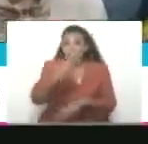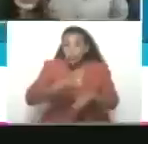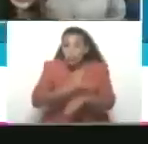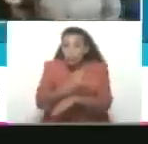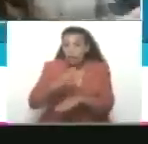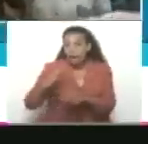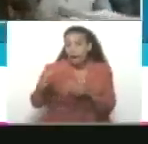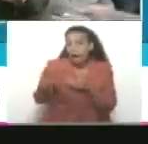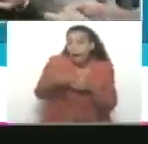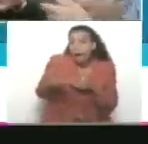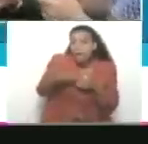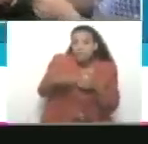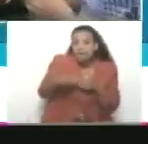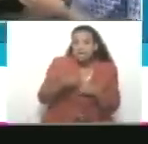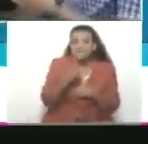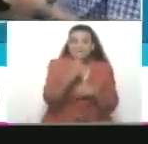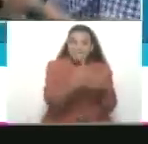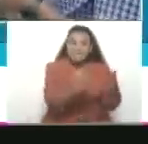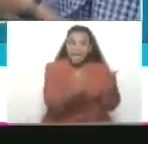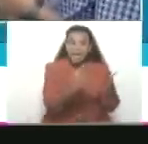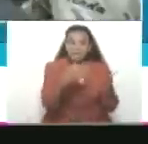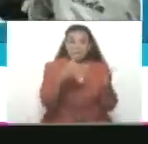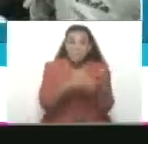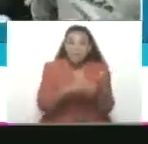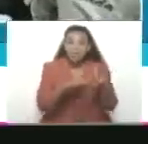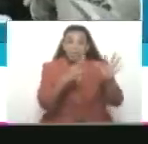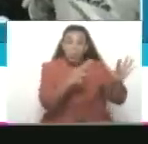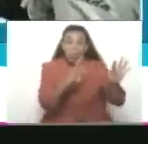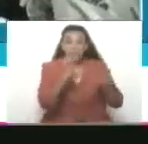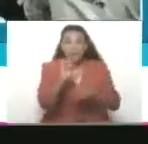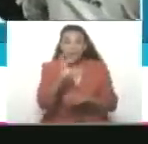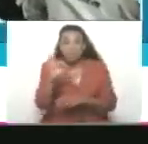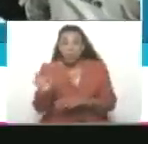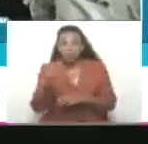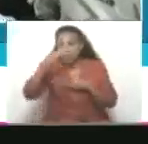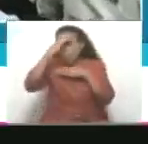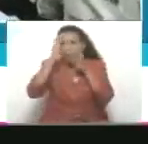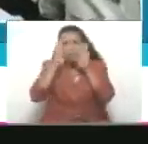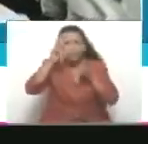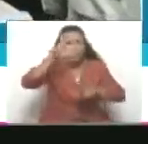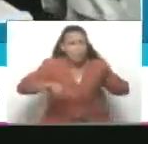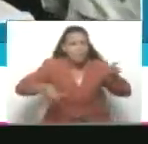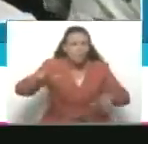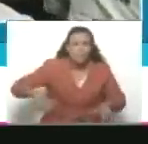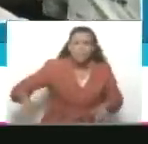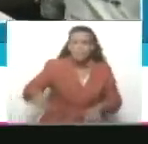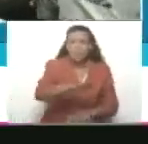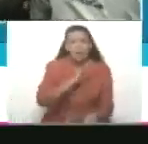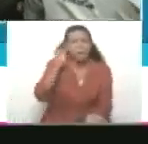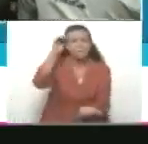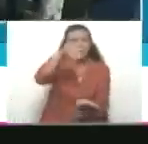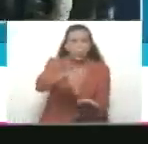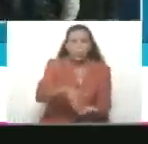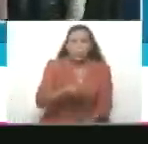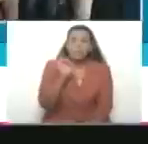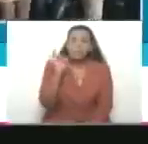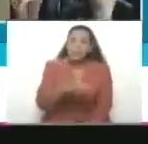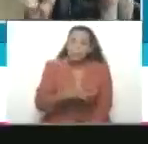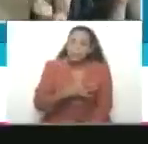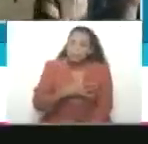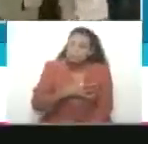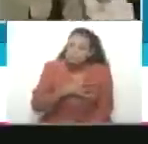tejería teníamos 6098 hombres y mujeres atendiendo a ese pueblo dolorosa